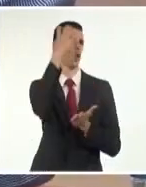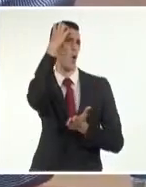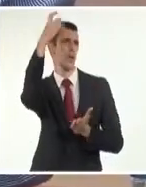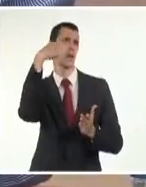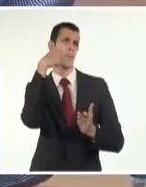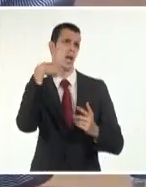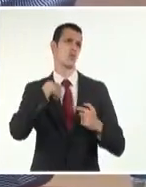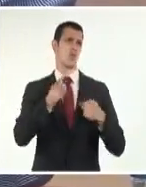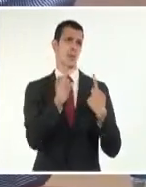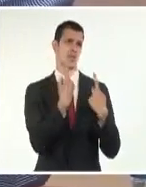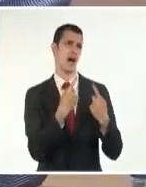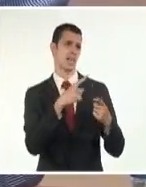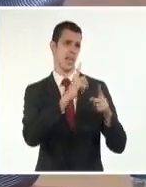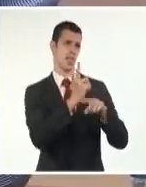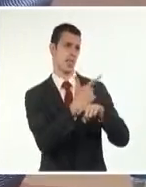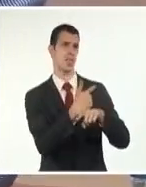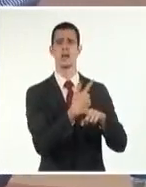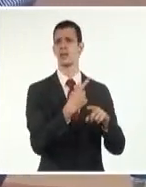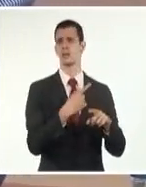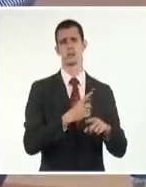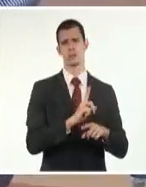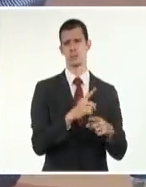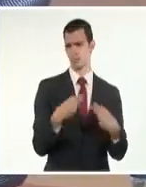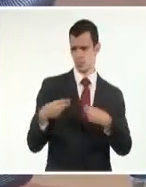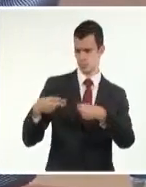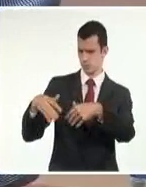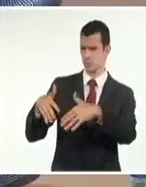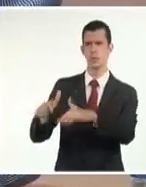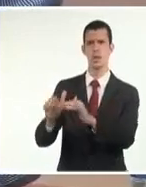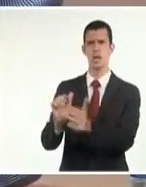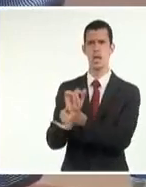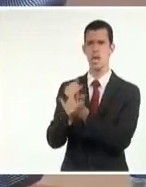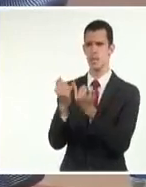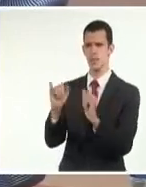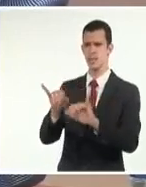eso también ratifica todo lo que se ha defendido